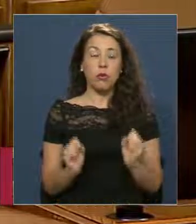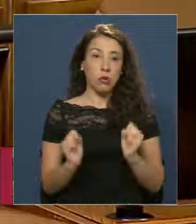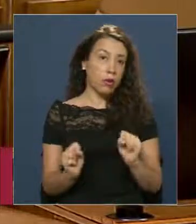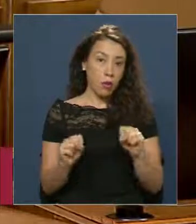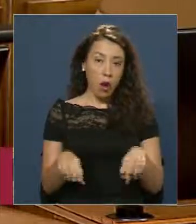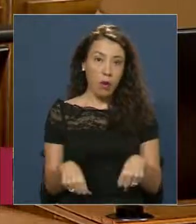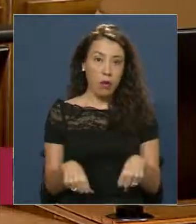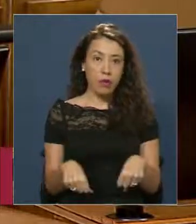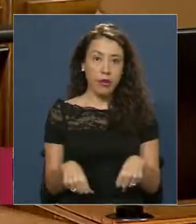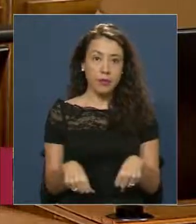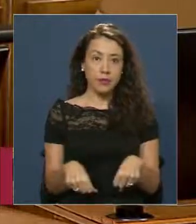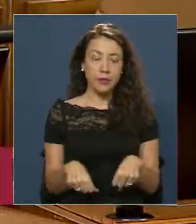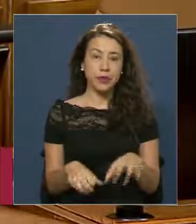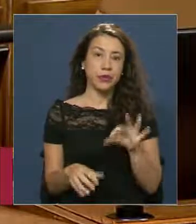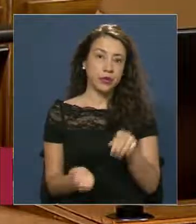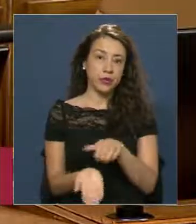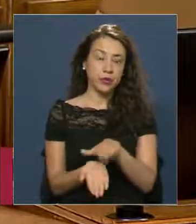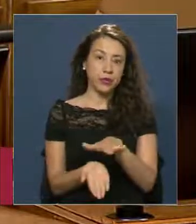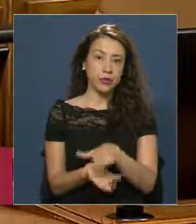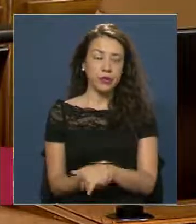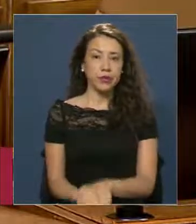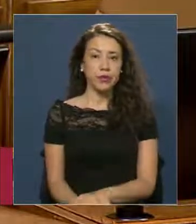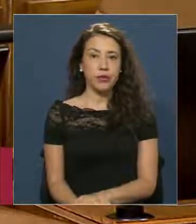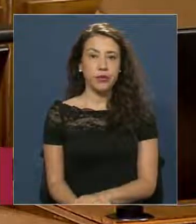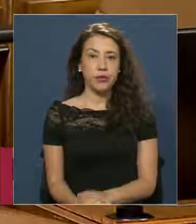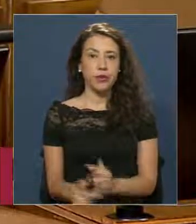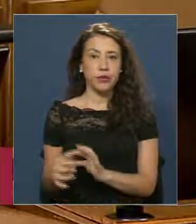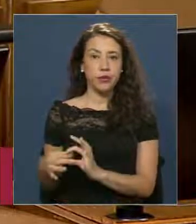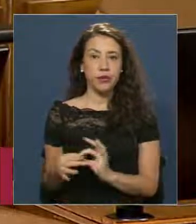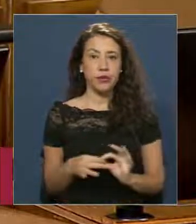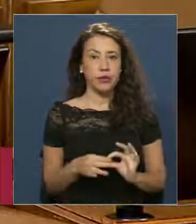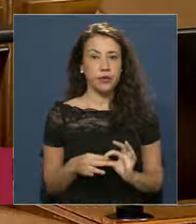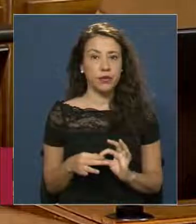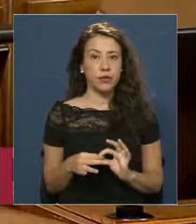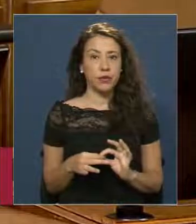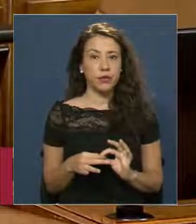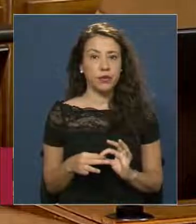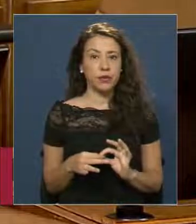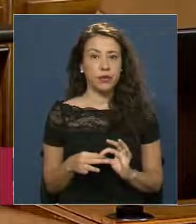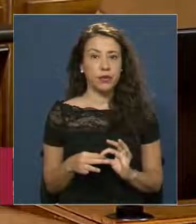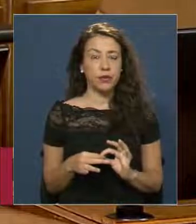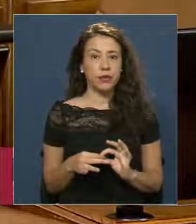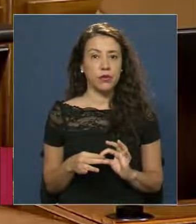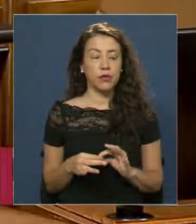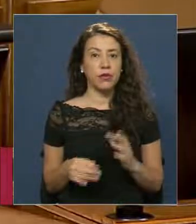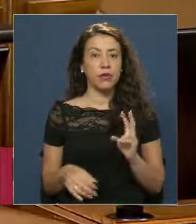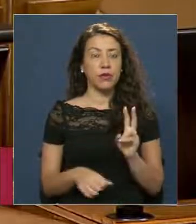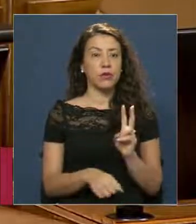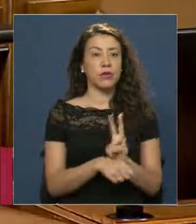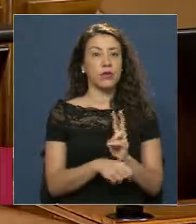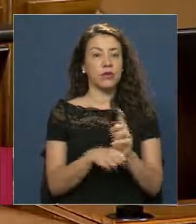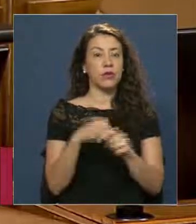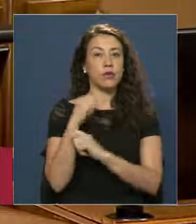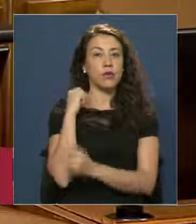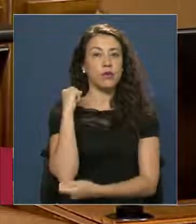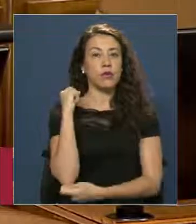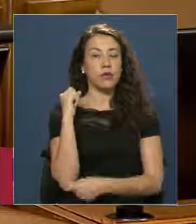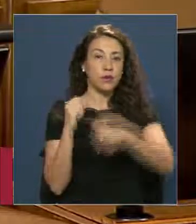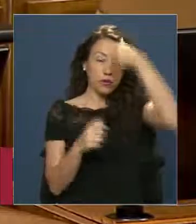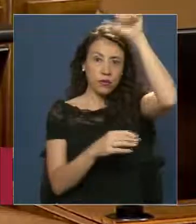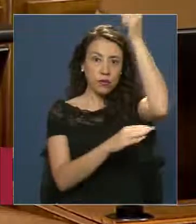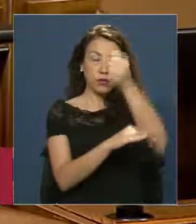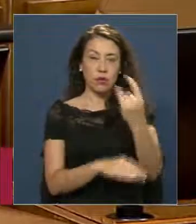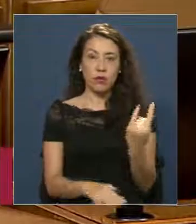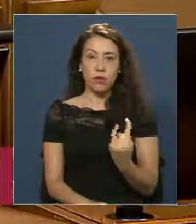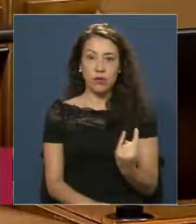aprobar o rechazar. Y por eso es que nuestro profesor de Derecho Penal en